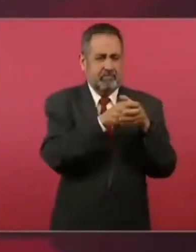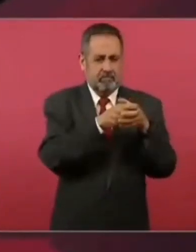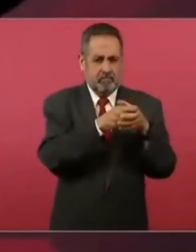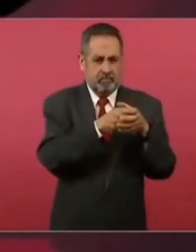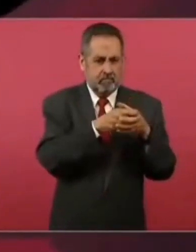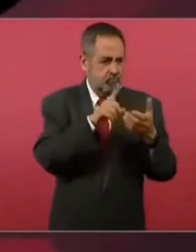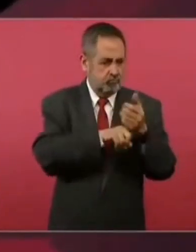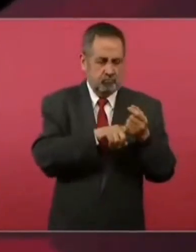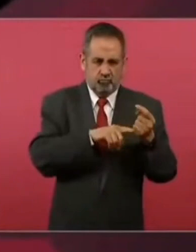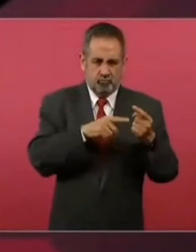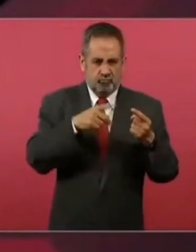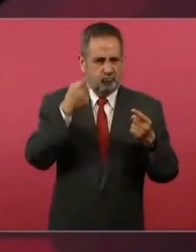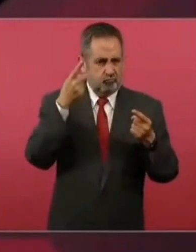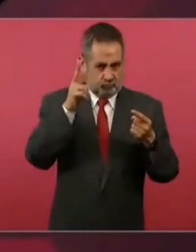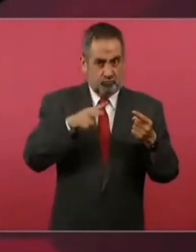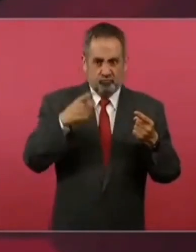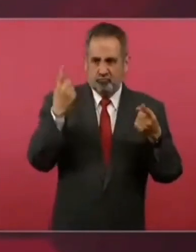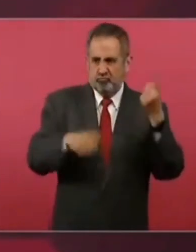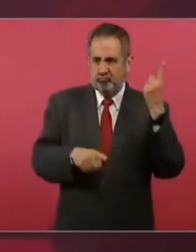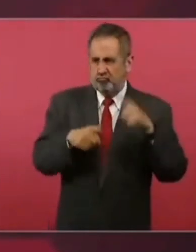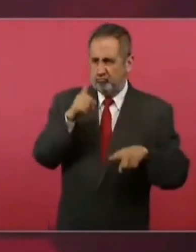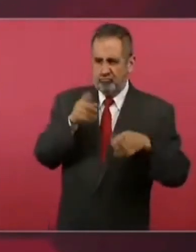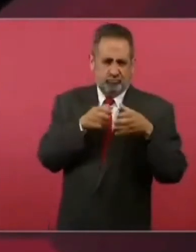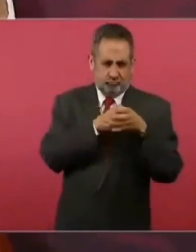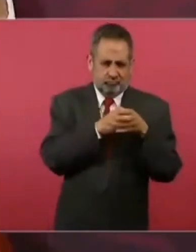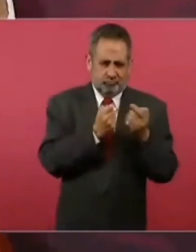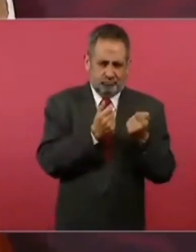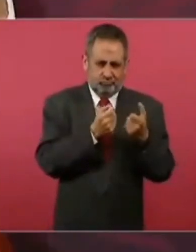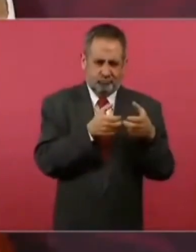están los que verdaderamente mandan.